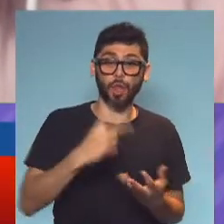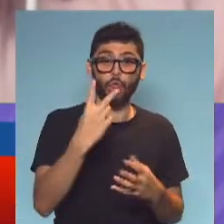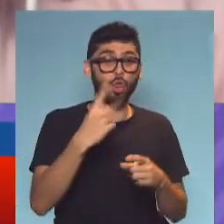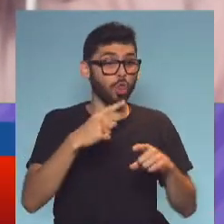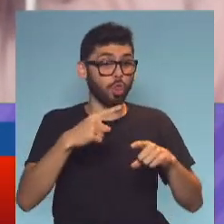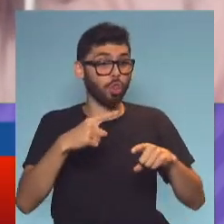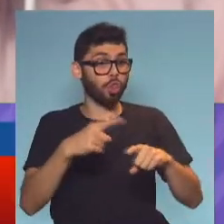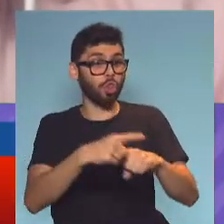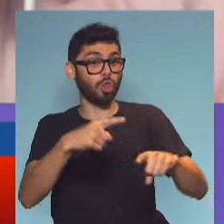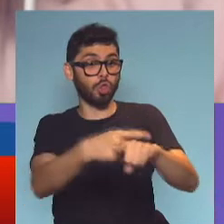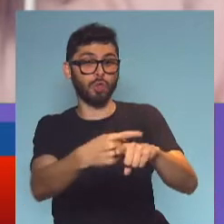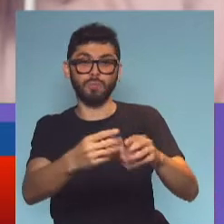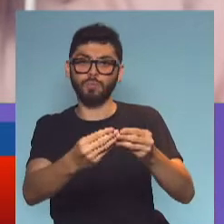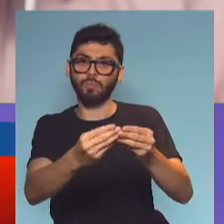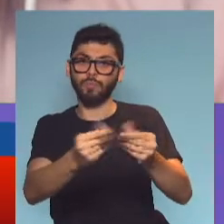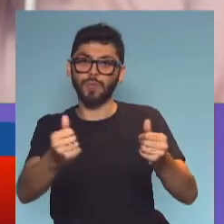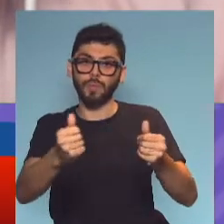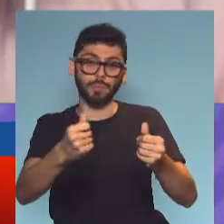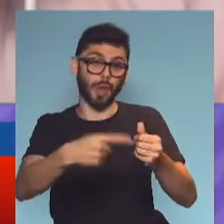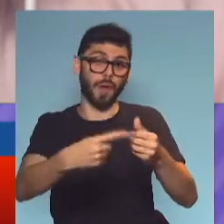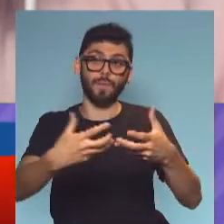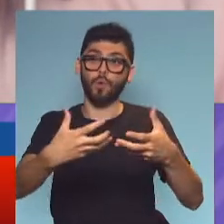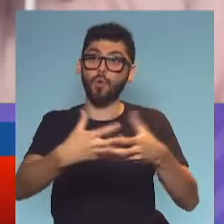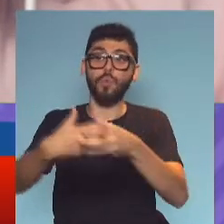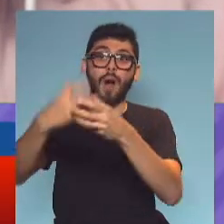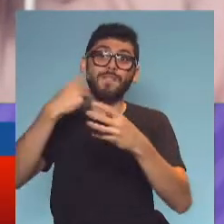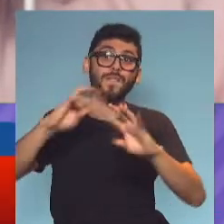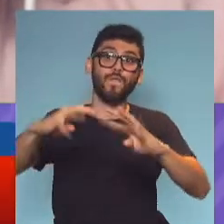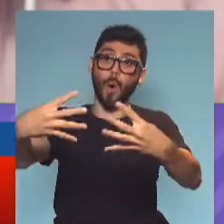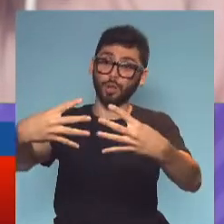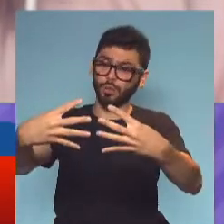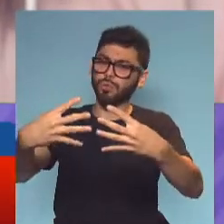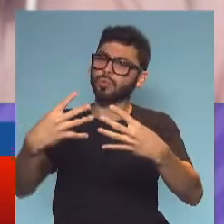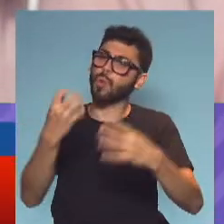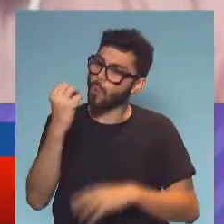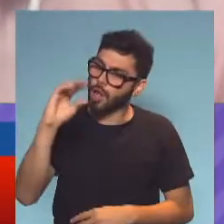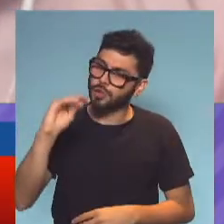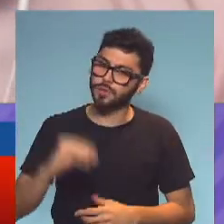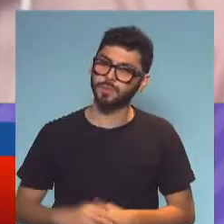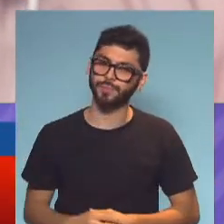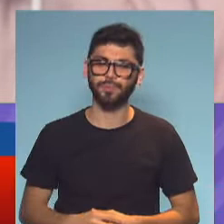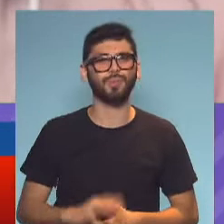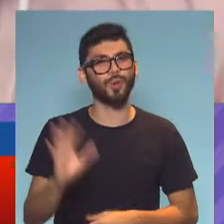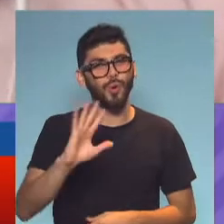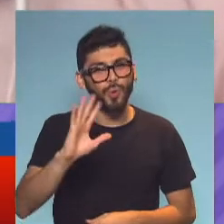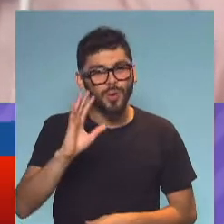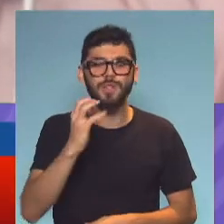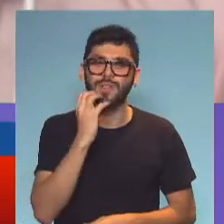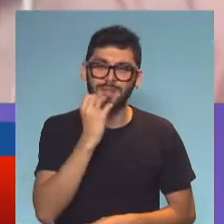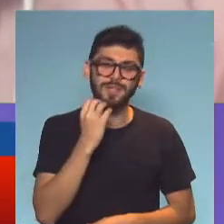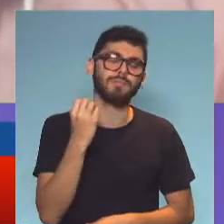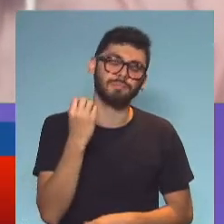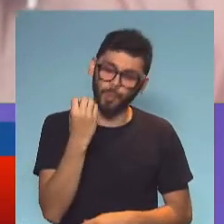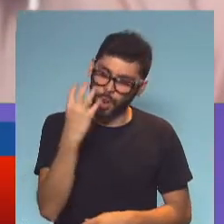de definirse la fase de grupos y antes de entrar en cuartos de final. Buenas noches. ¿Qué tal, Ariel? Sí, buenas noches.